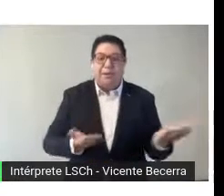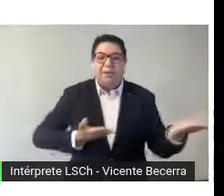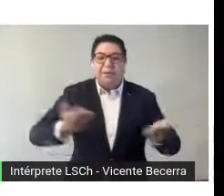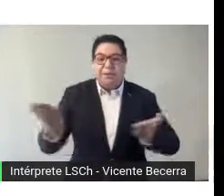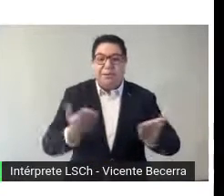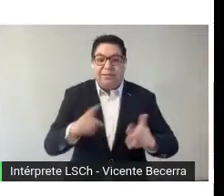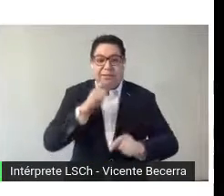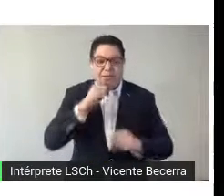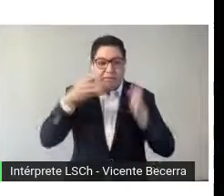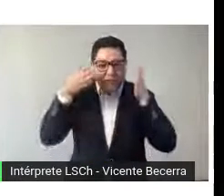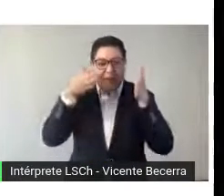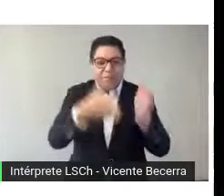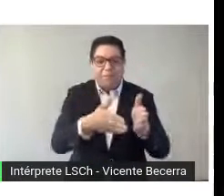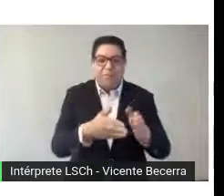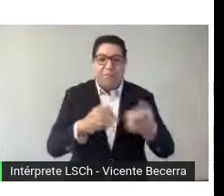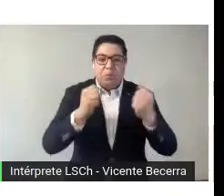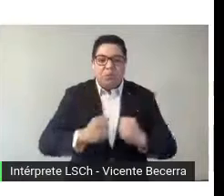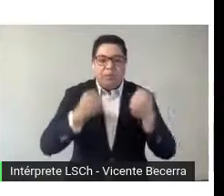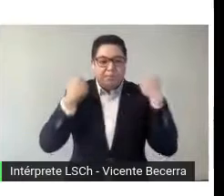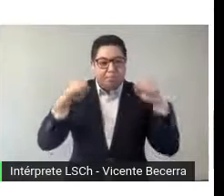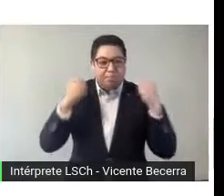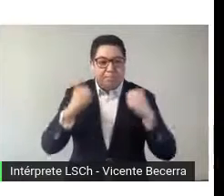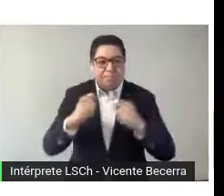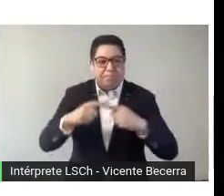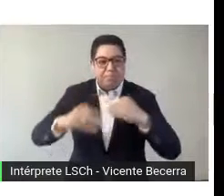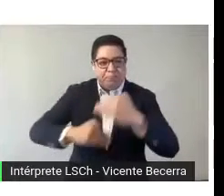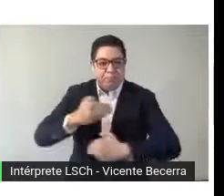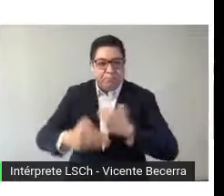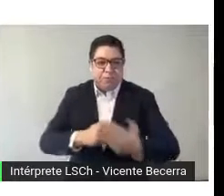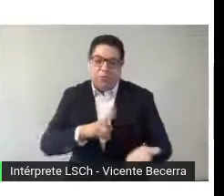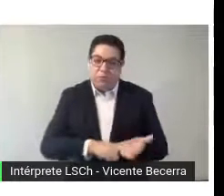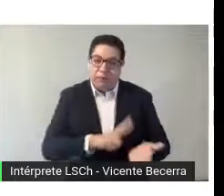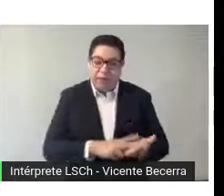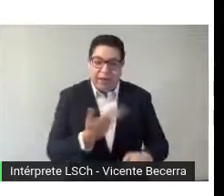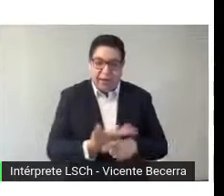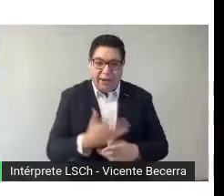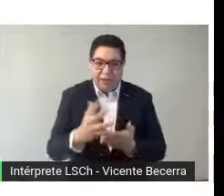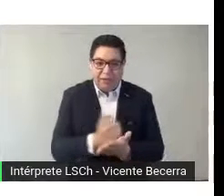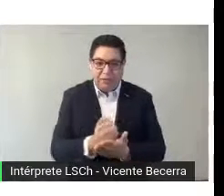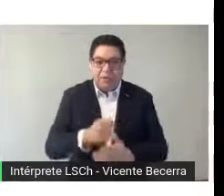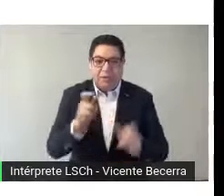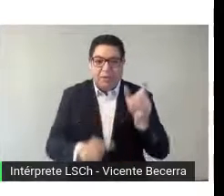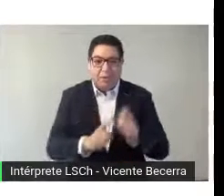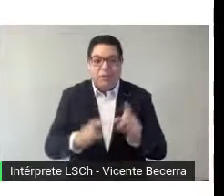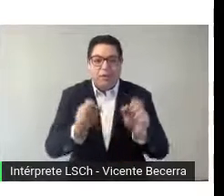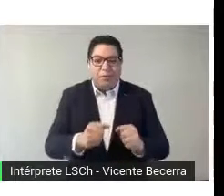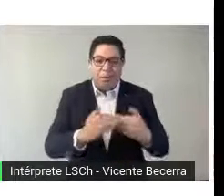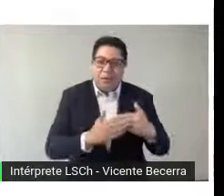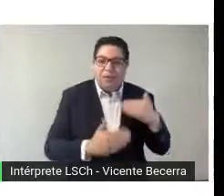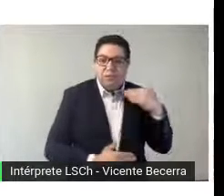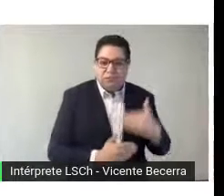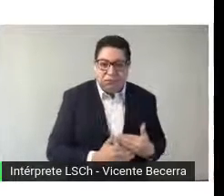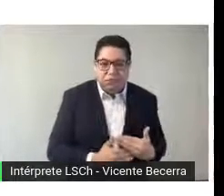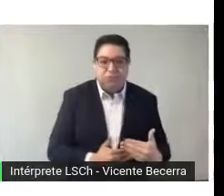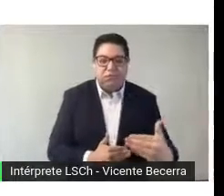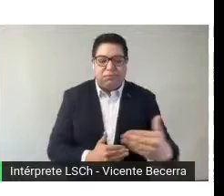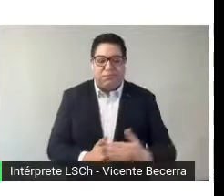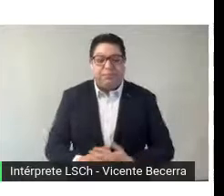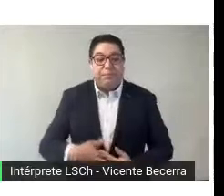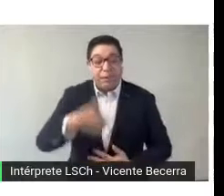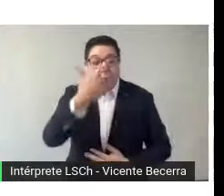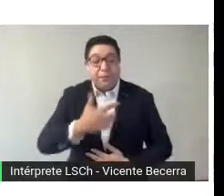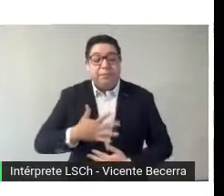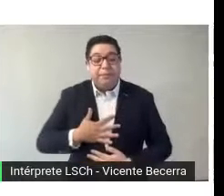una perspectiva práctica, desde una perspectiva real, con la que uno pueda llegar a los usuarios fácilmente. Y habilidades